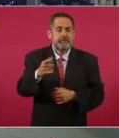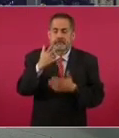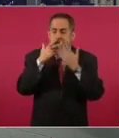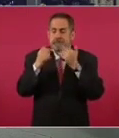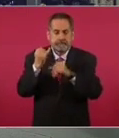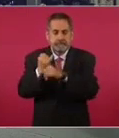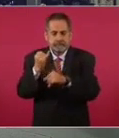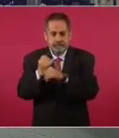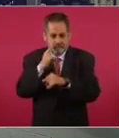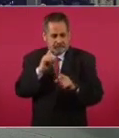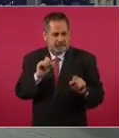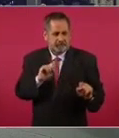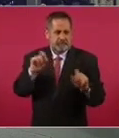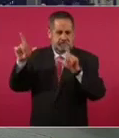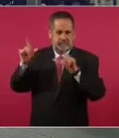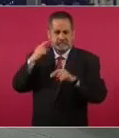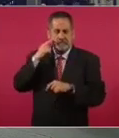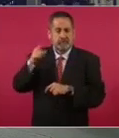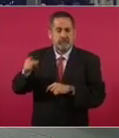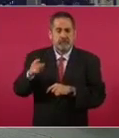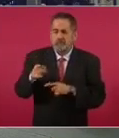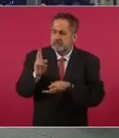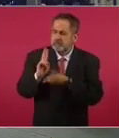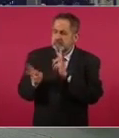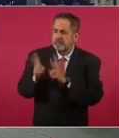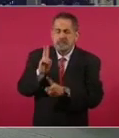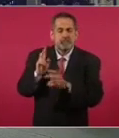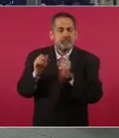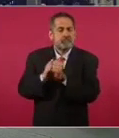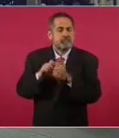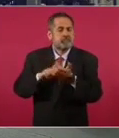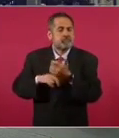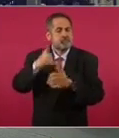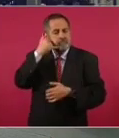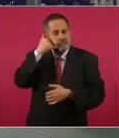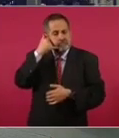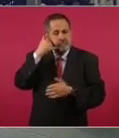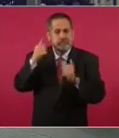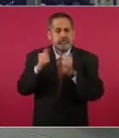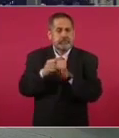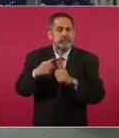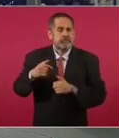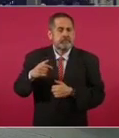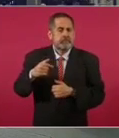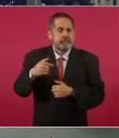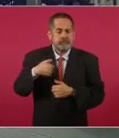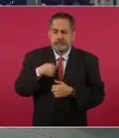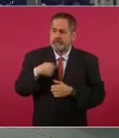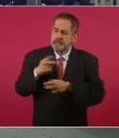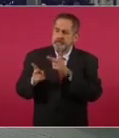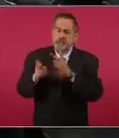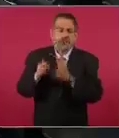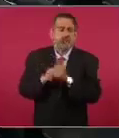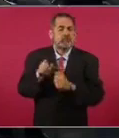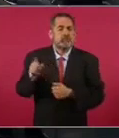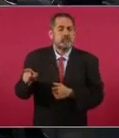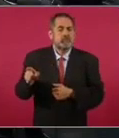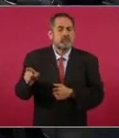internet. ¿Por qué no pones la conversación telefónica que tuvimos con